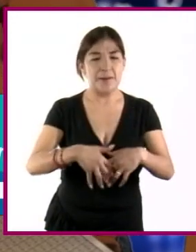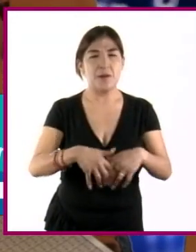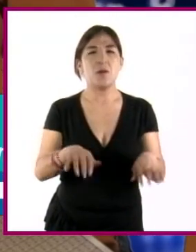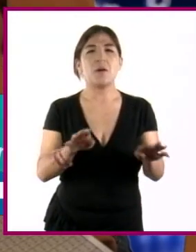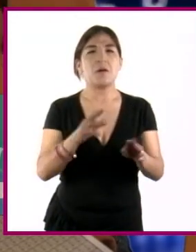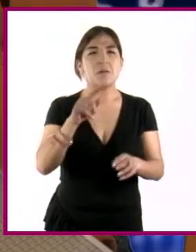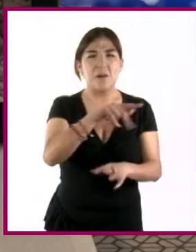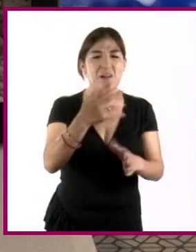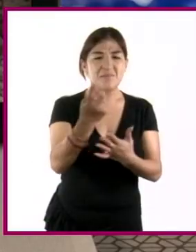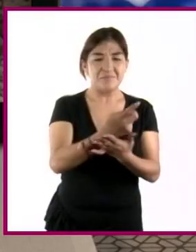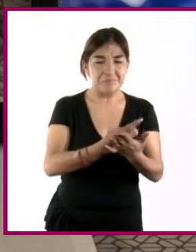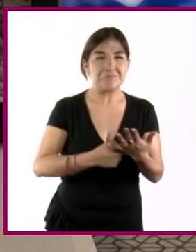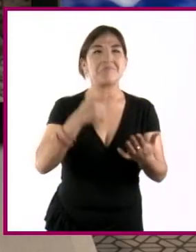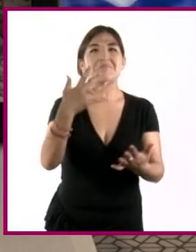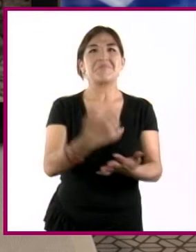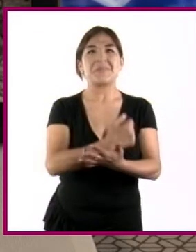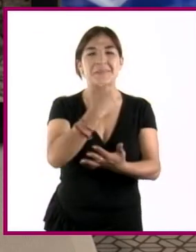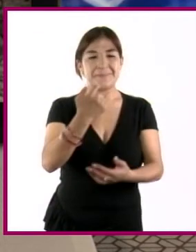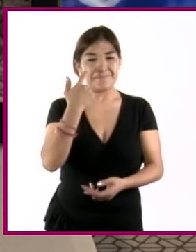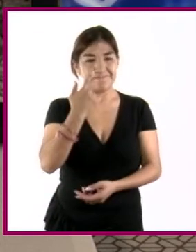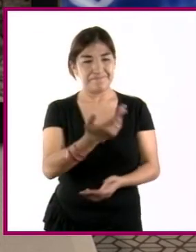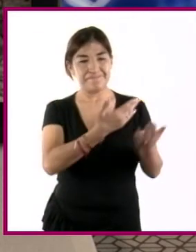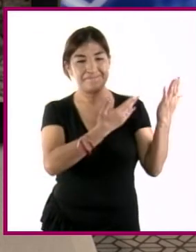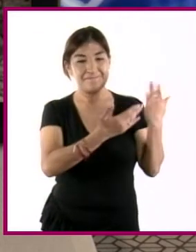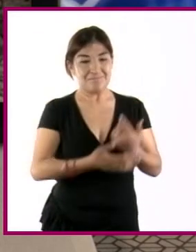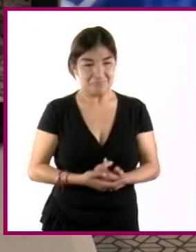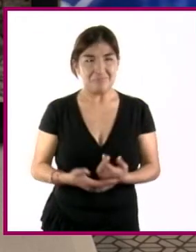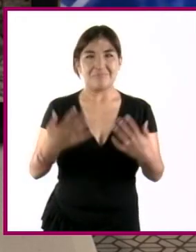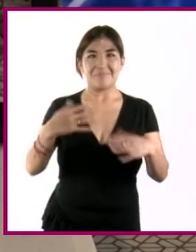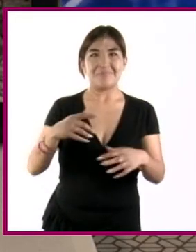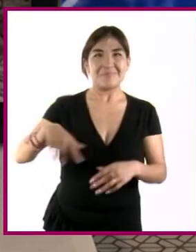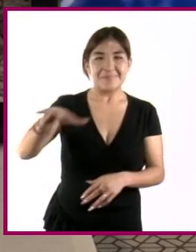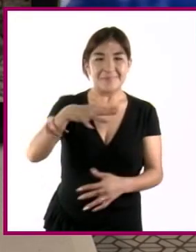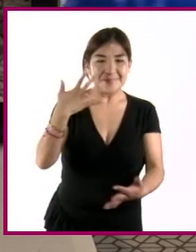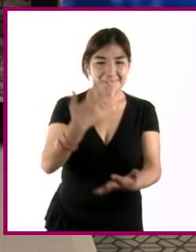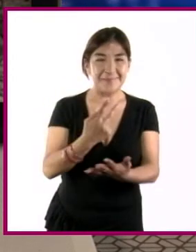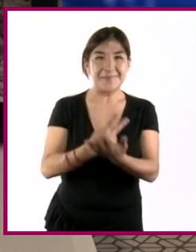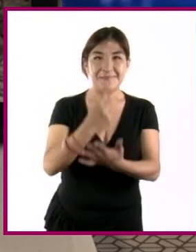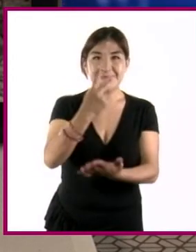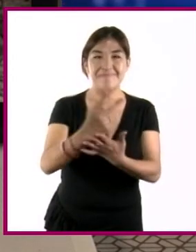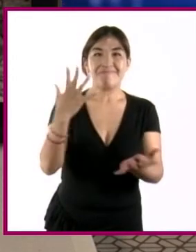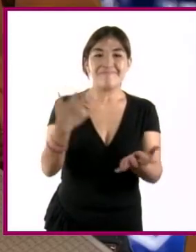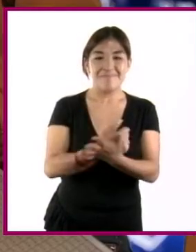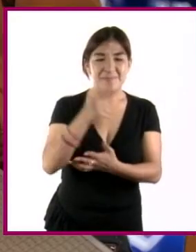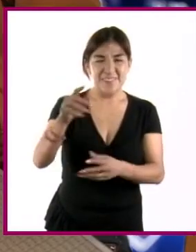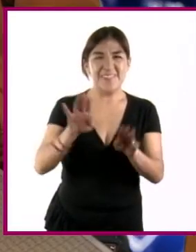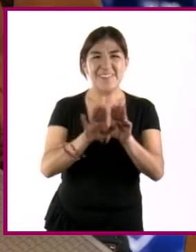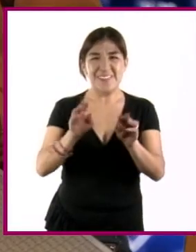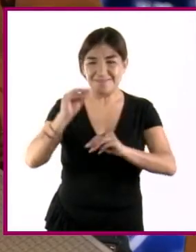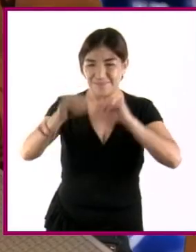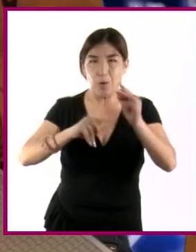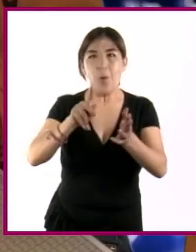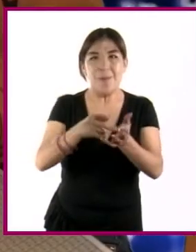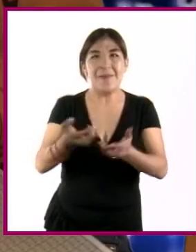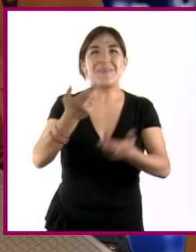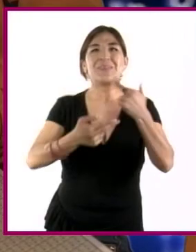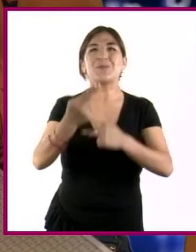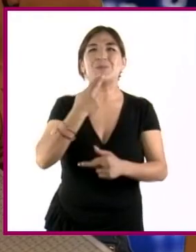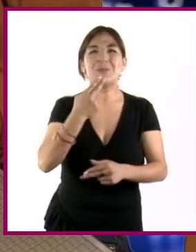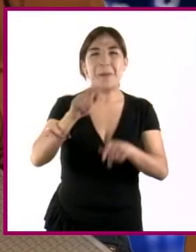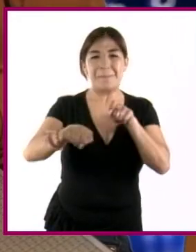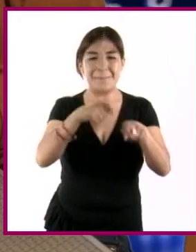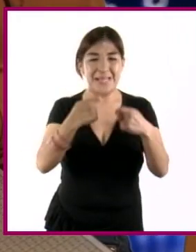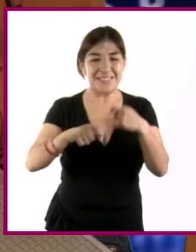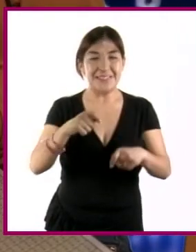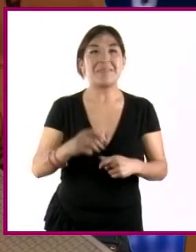Mati, no sé tú, pero veo mucha creatividad en la pieza que ganó este concurso de reciclaje de plástico. La verdad que sí